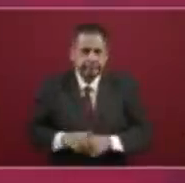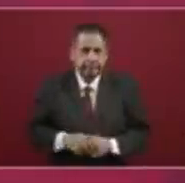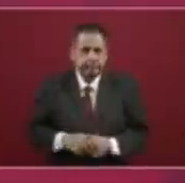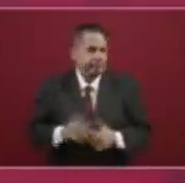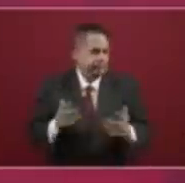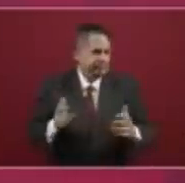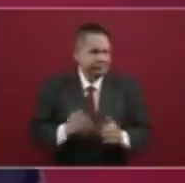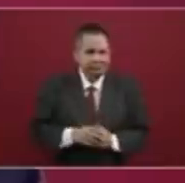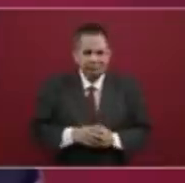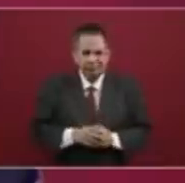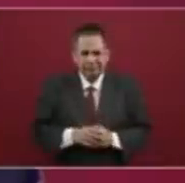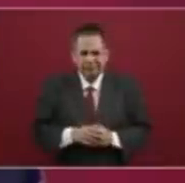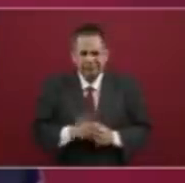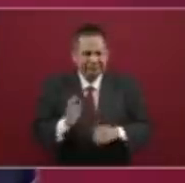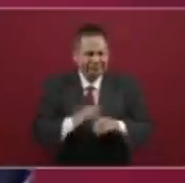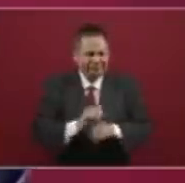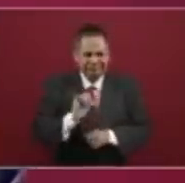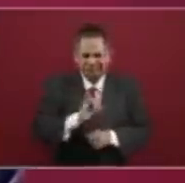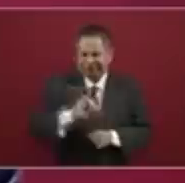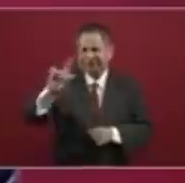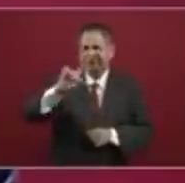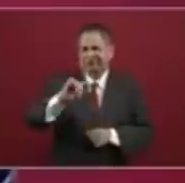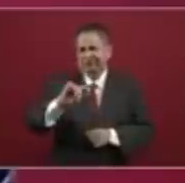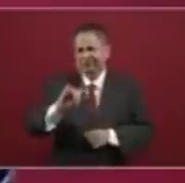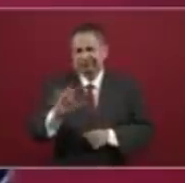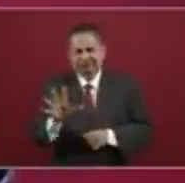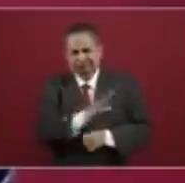de los más famosos.